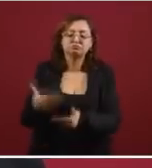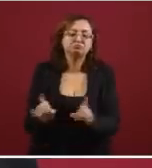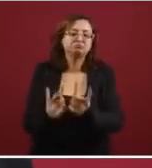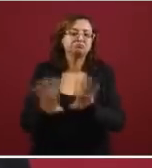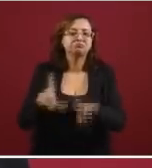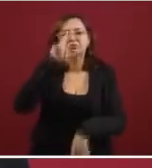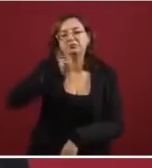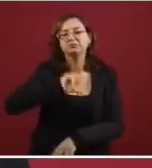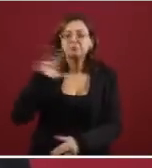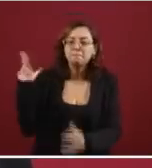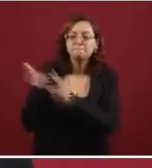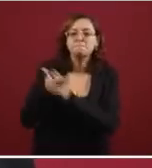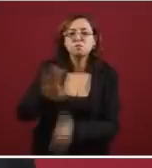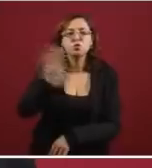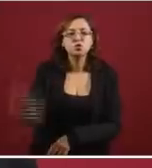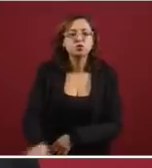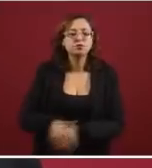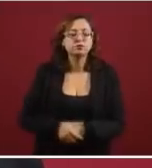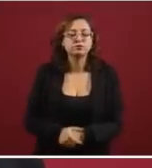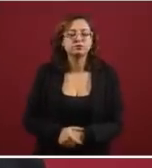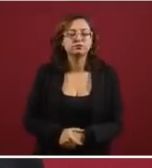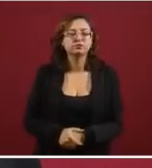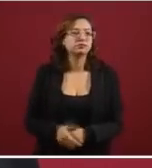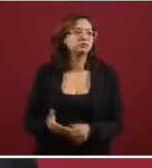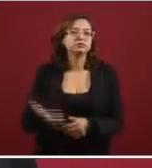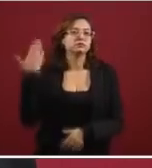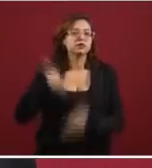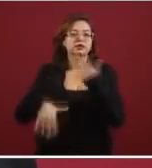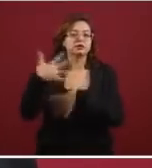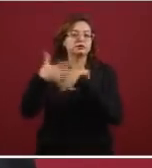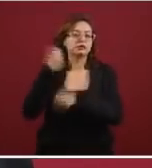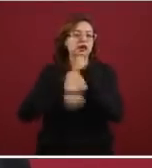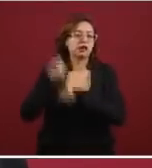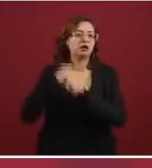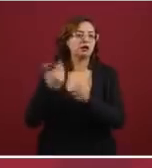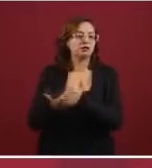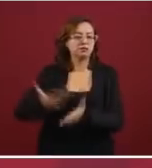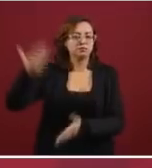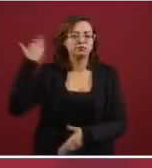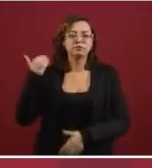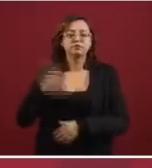lo asesinan. Eso hace 15 años.